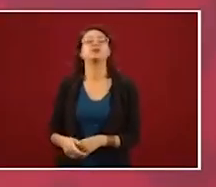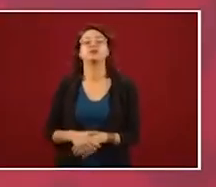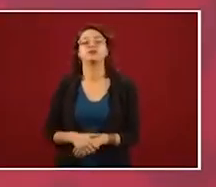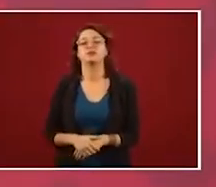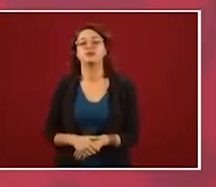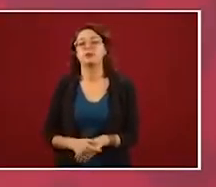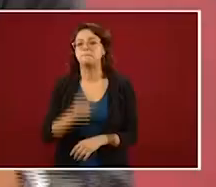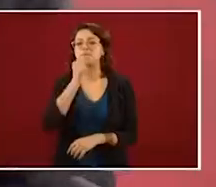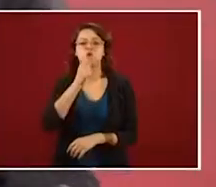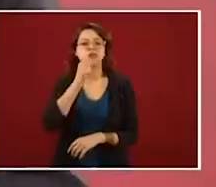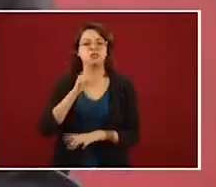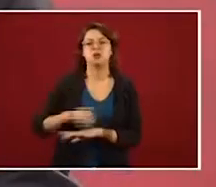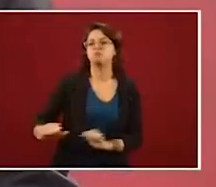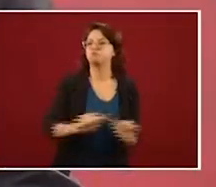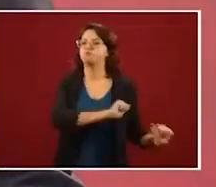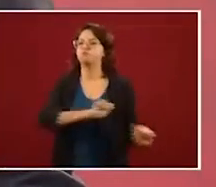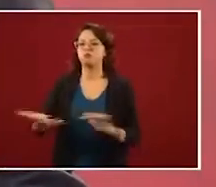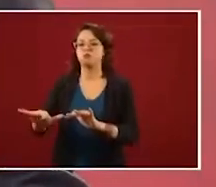un operativo.